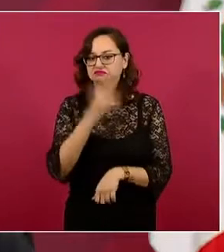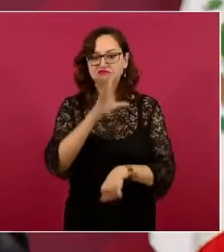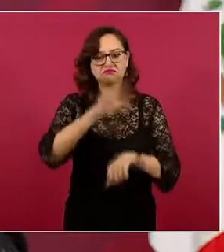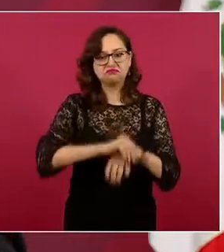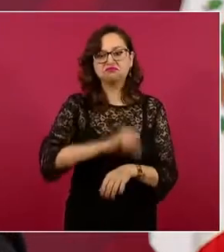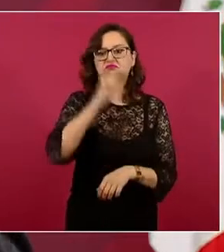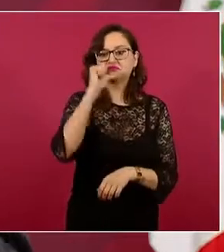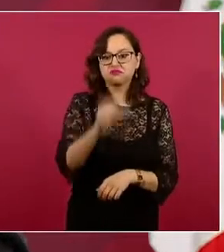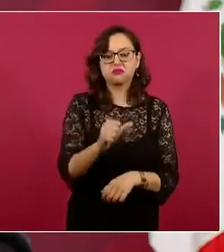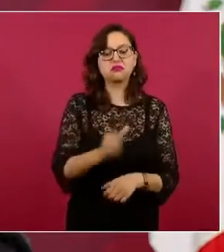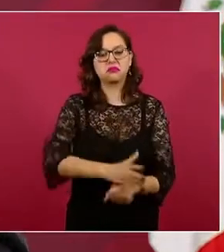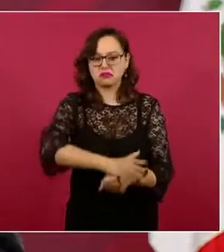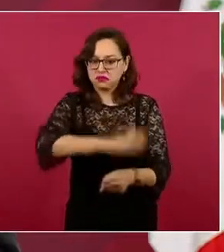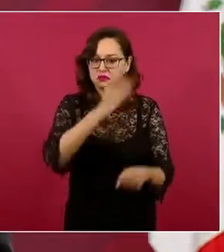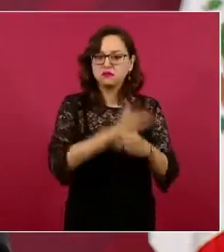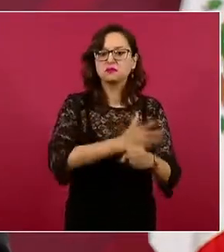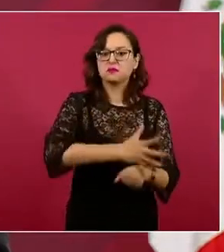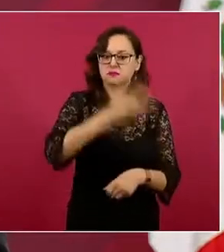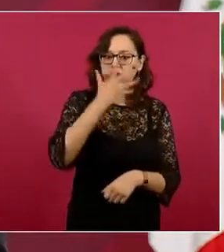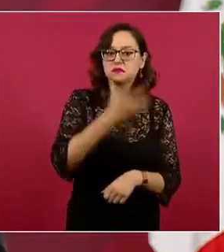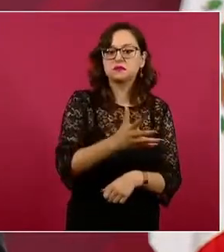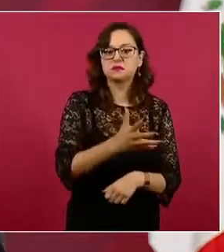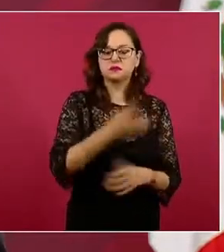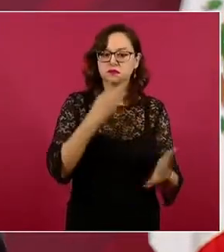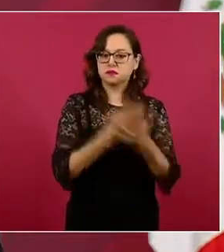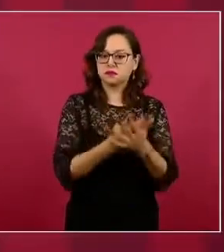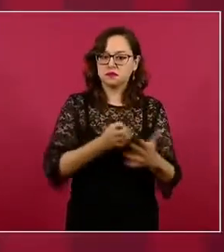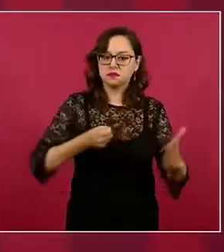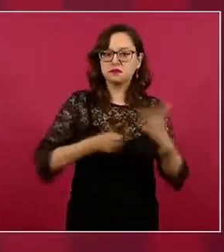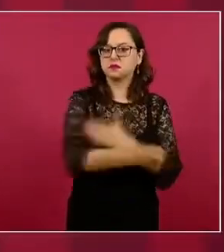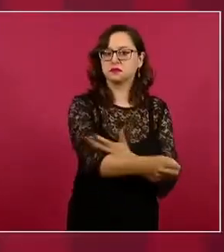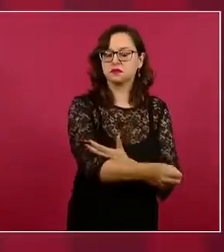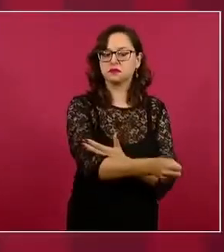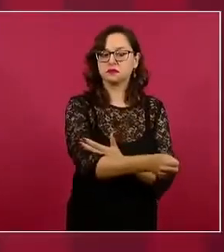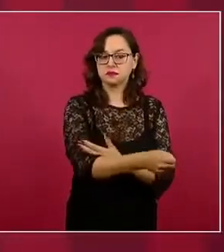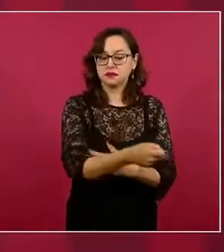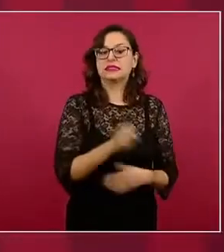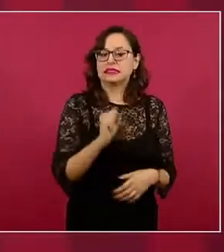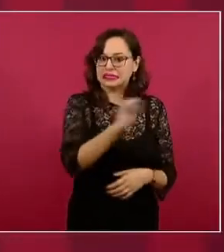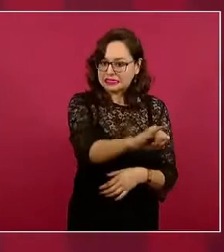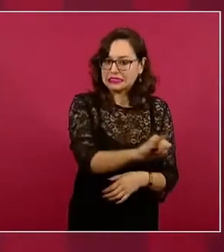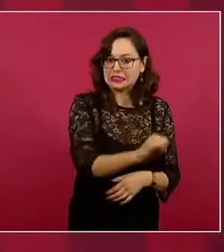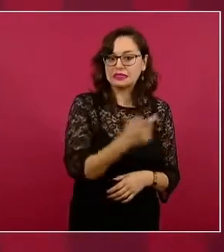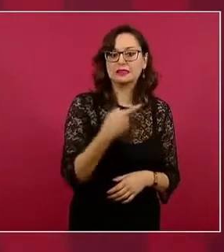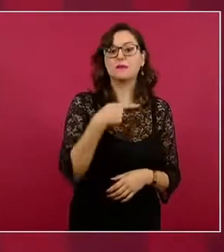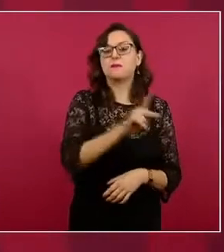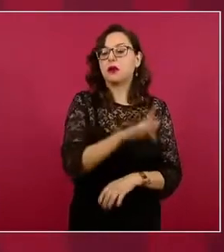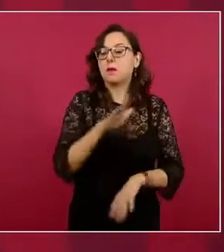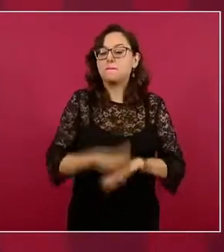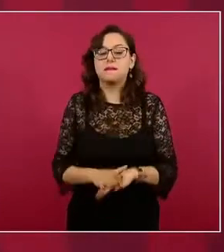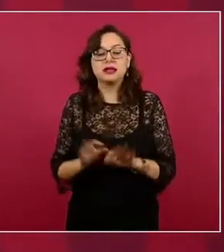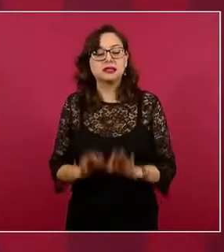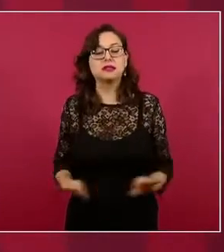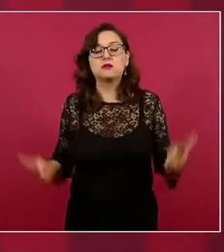Y el que comete un delito es castigado. Pero aun con eso, lo que ha ayudado